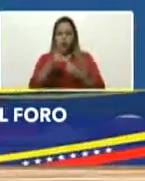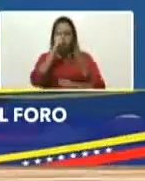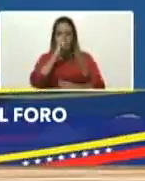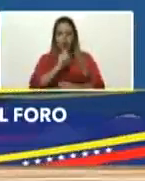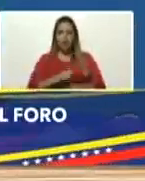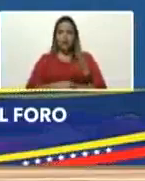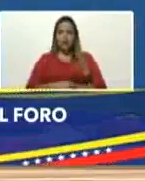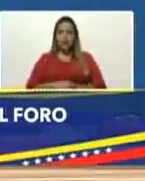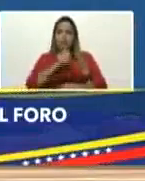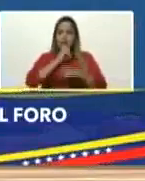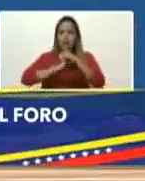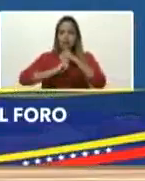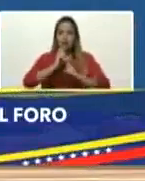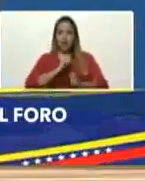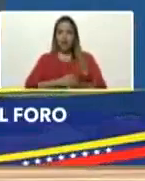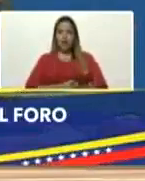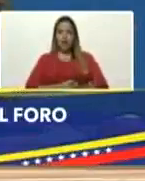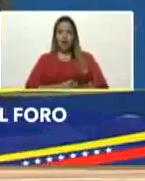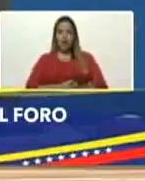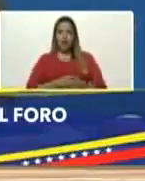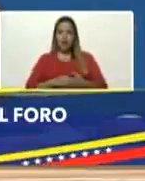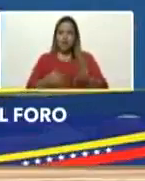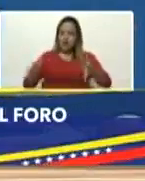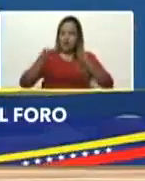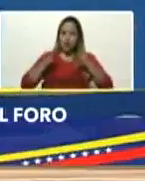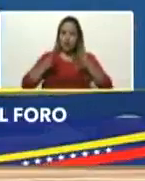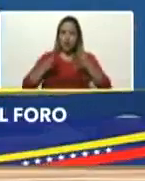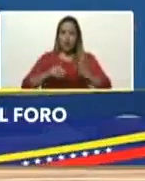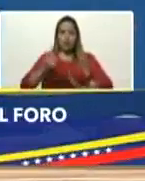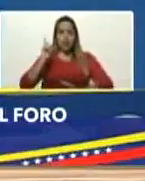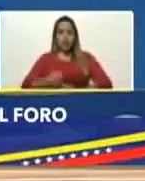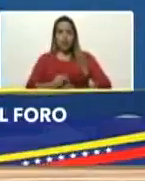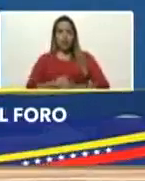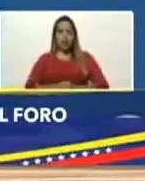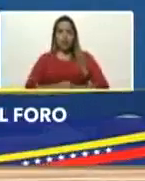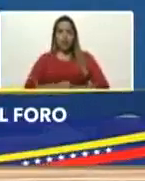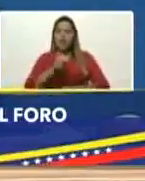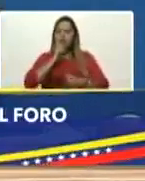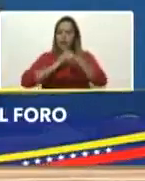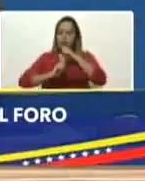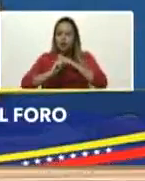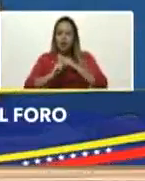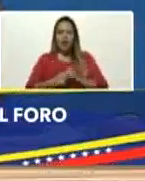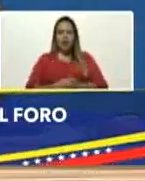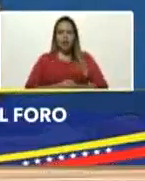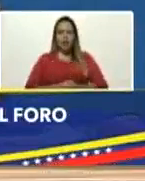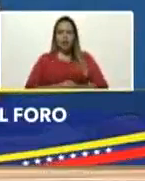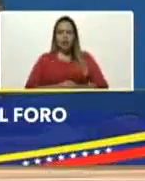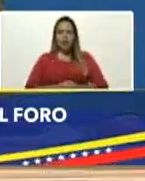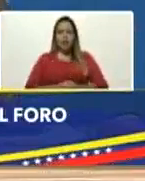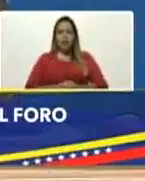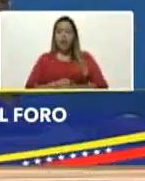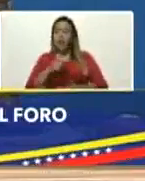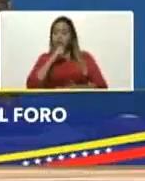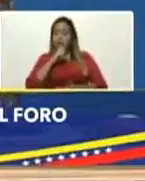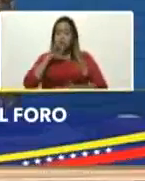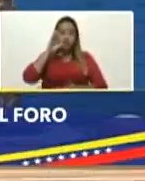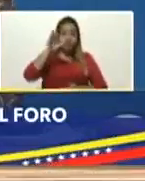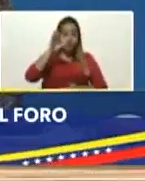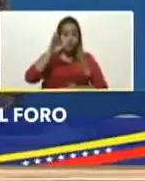los desafíos, de las victorias, pero también de las dificultades y desafíos para planear